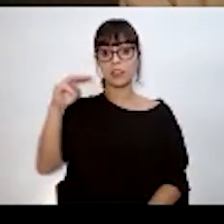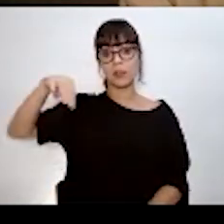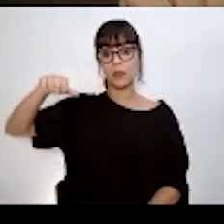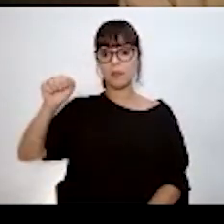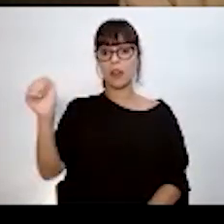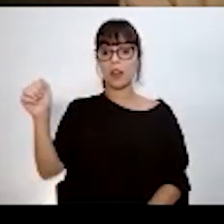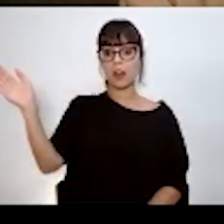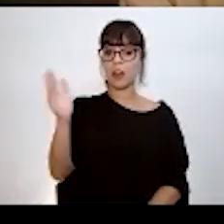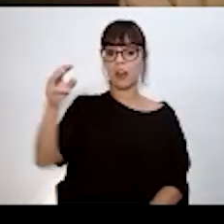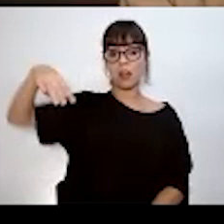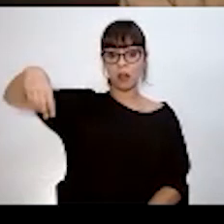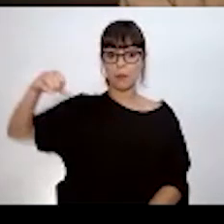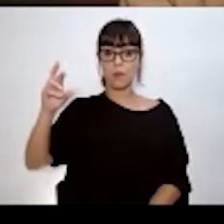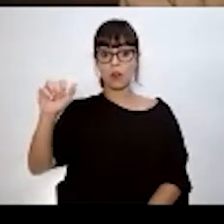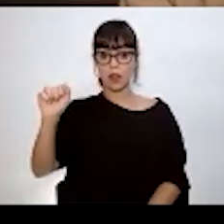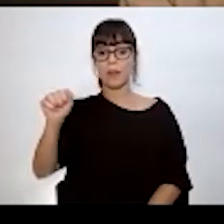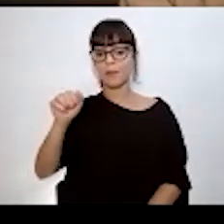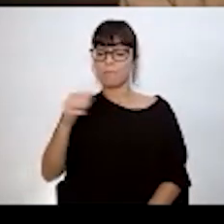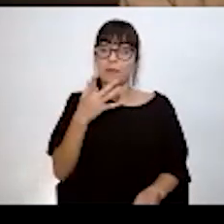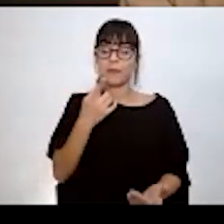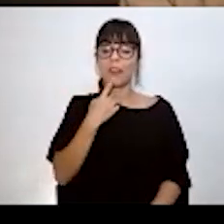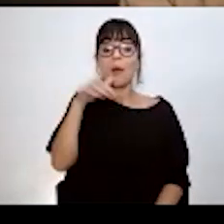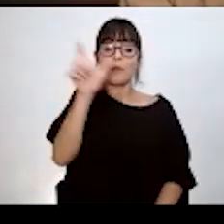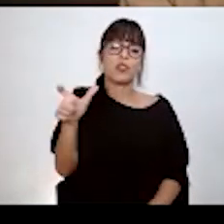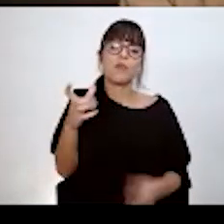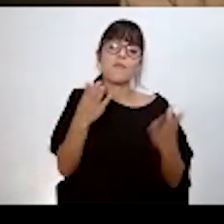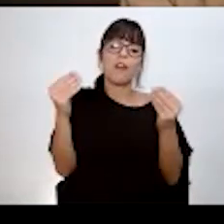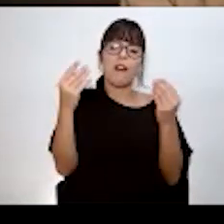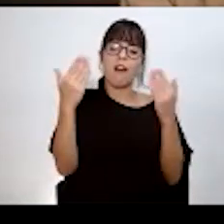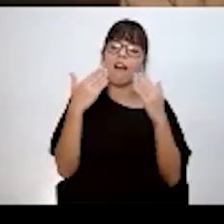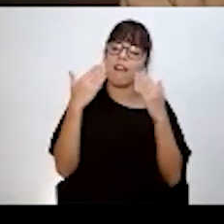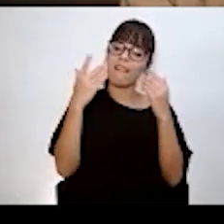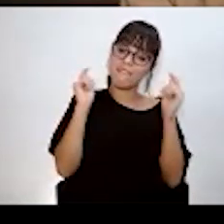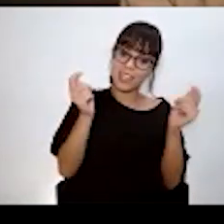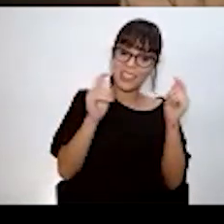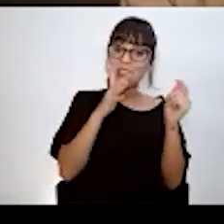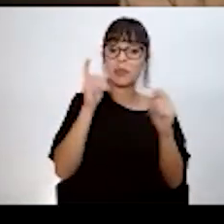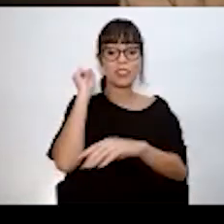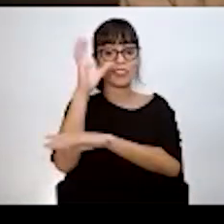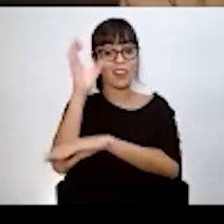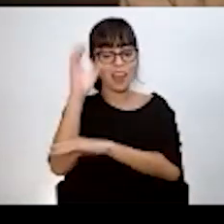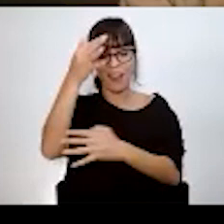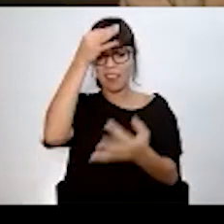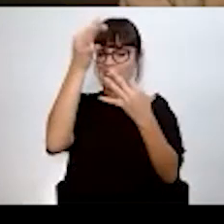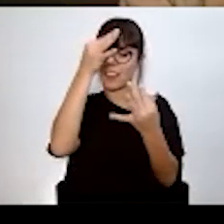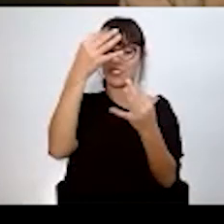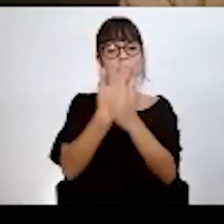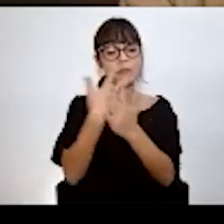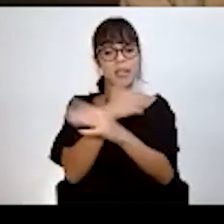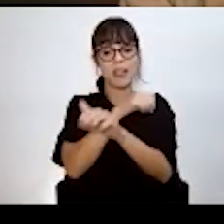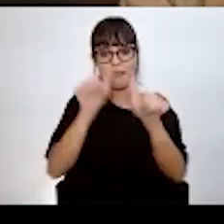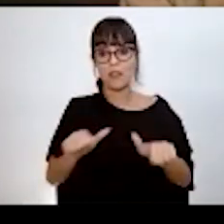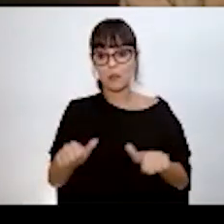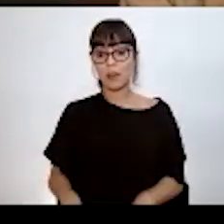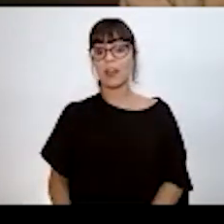muchísima gente te está felicitando, ¿no? Por la excelente intervención, por la novedad de los datos. Irma, que estuvo con